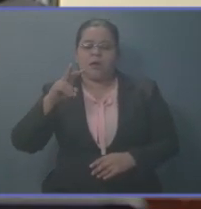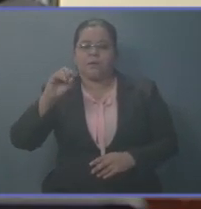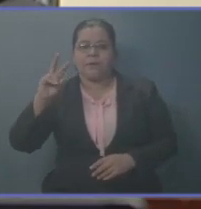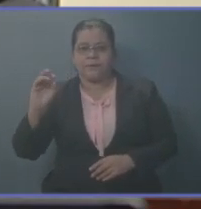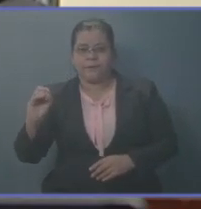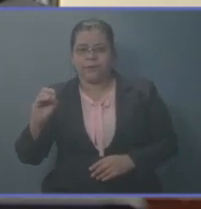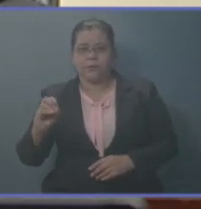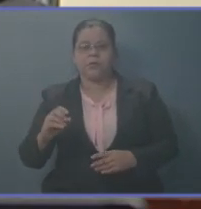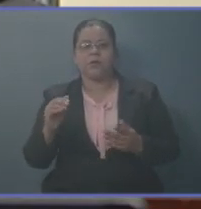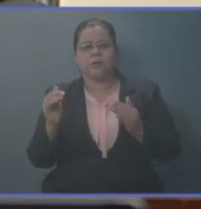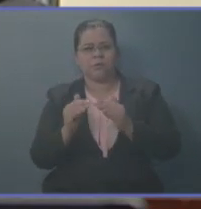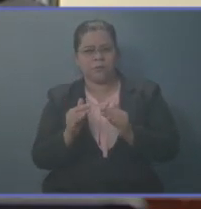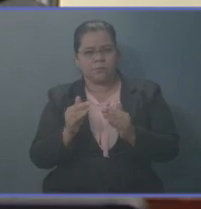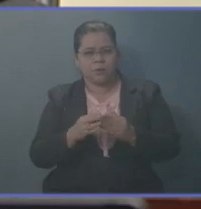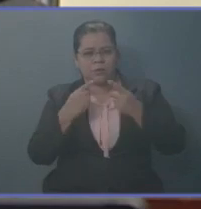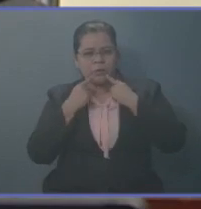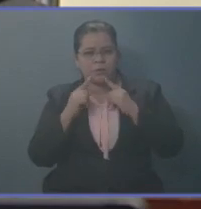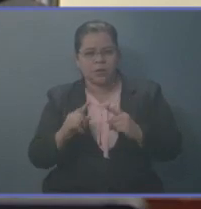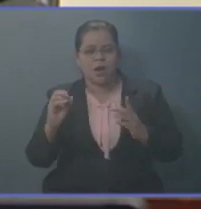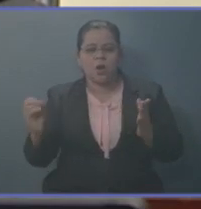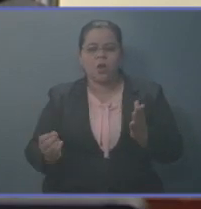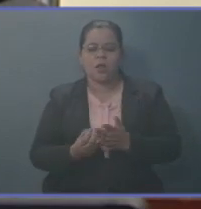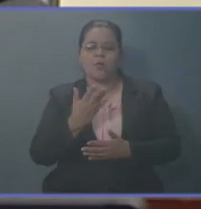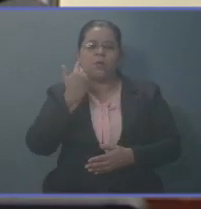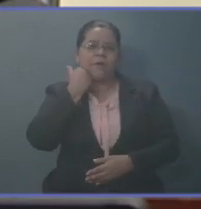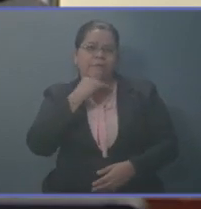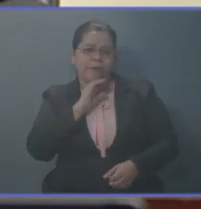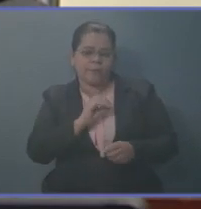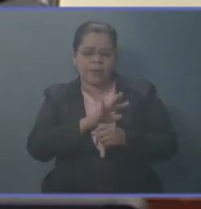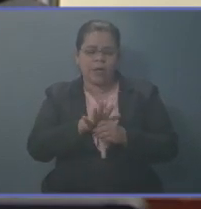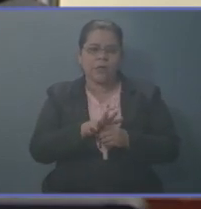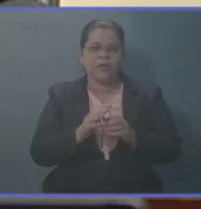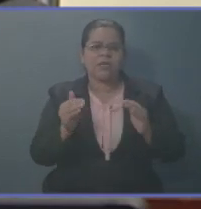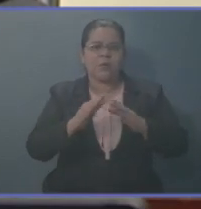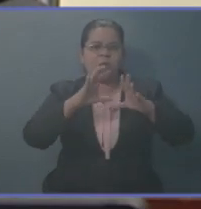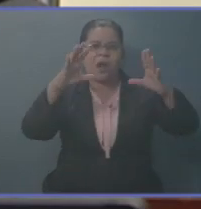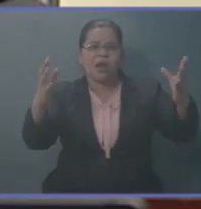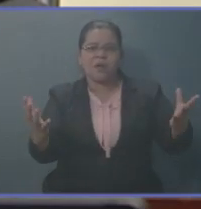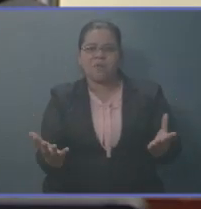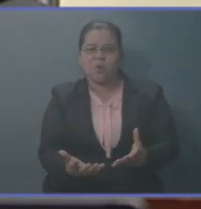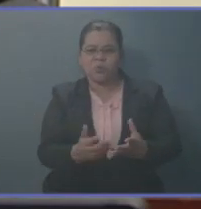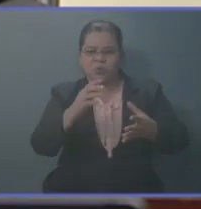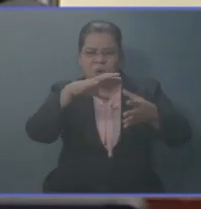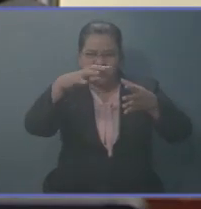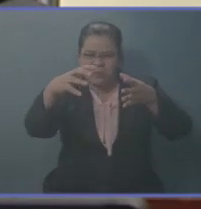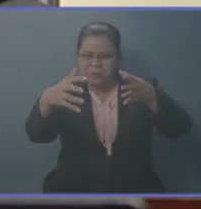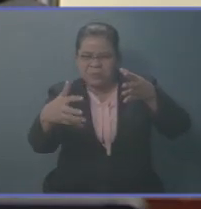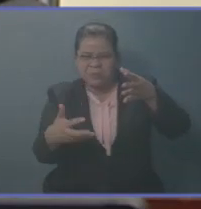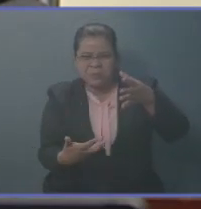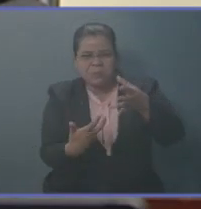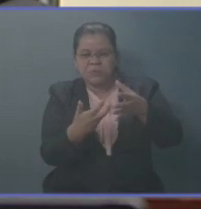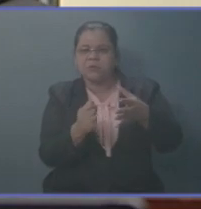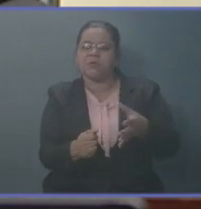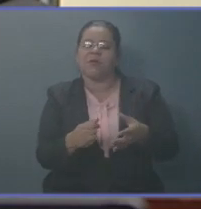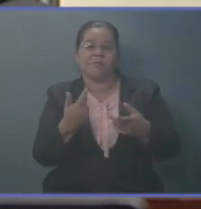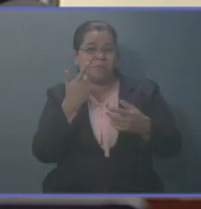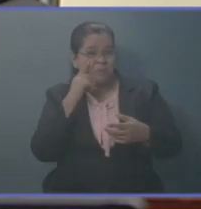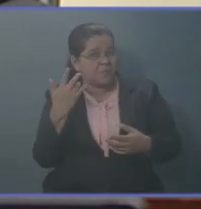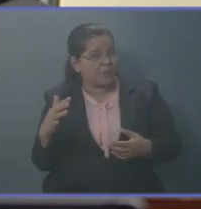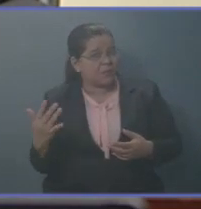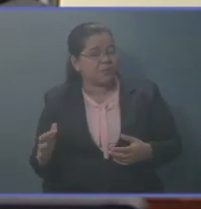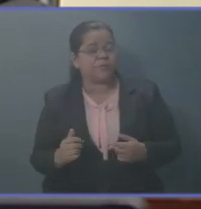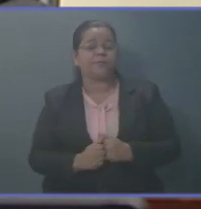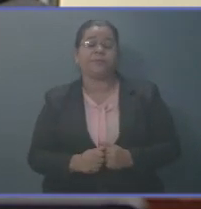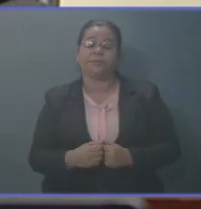problemática de salud relacionada, declaró el brote del nuevo coronavirus como una pandemia por sus alarmantes niveles de propagación y gravedad. Romanos 11,